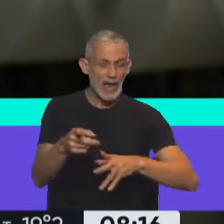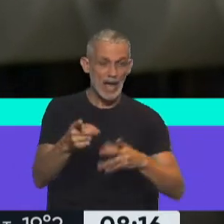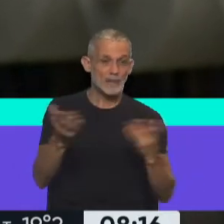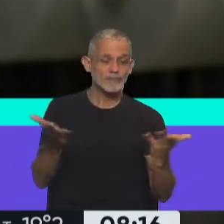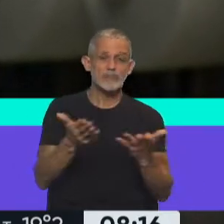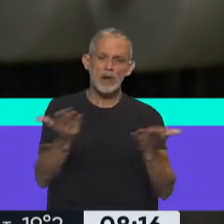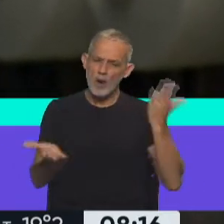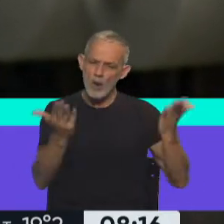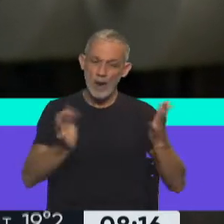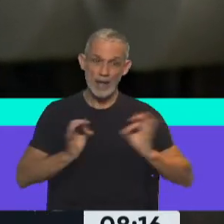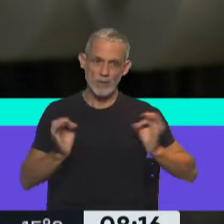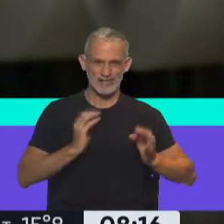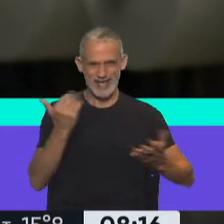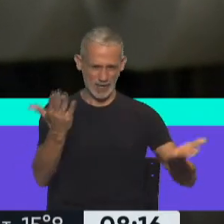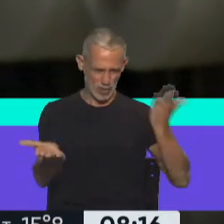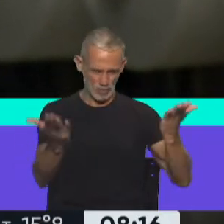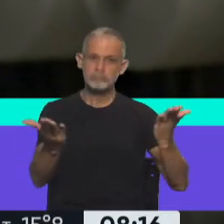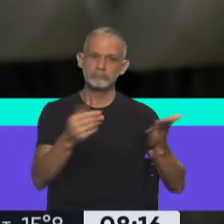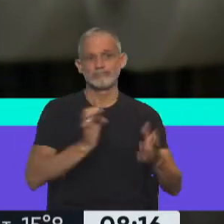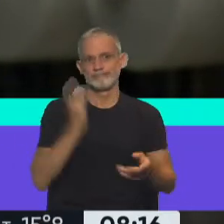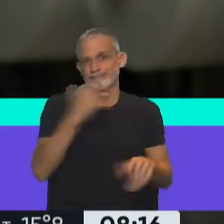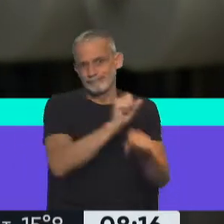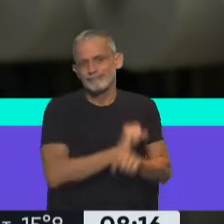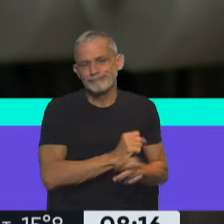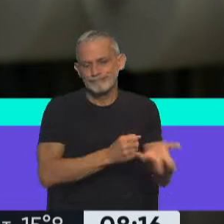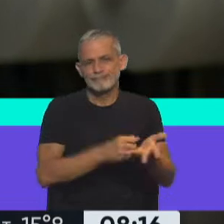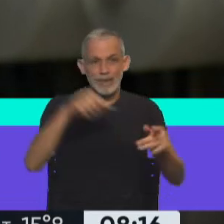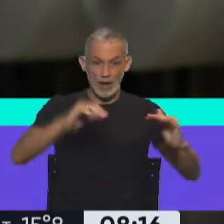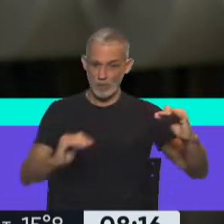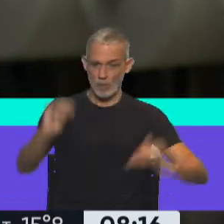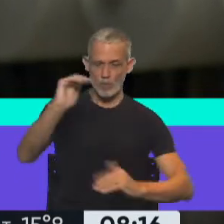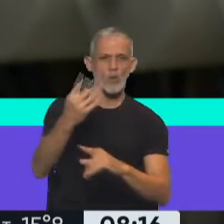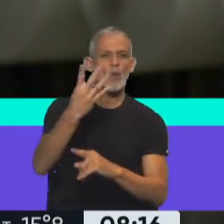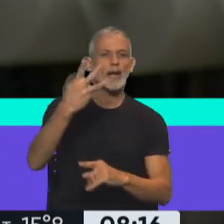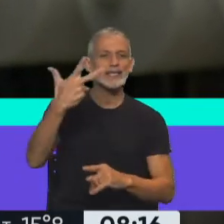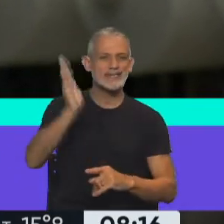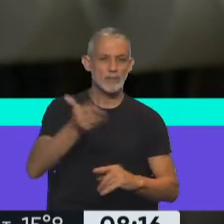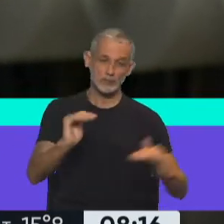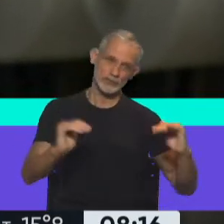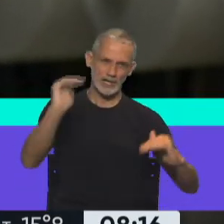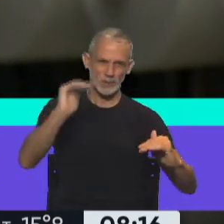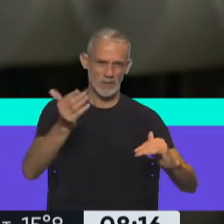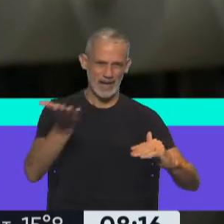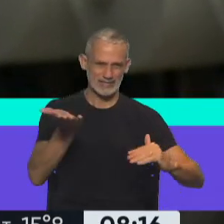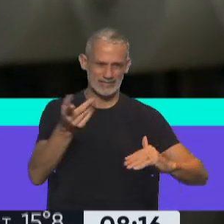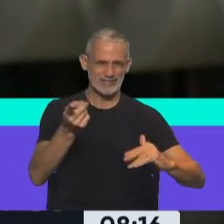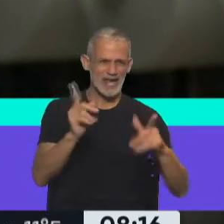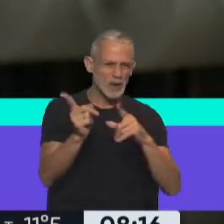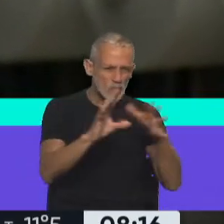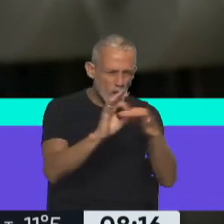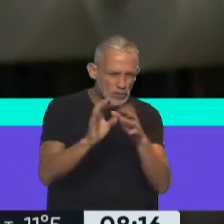con respecto al año pasado, que fue un año de pandemia, estamos arriba del 43%, algunos